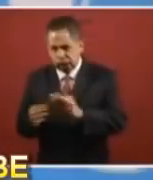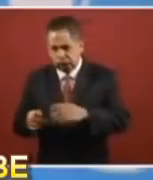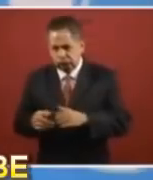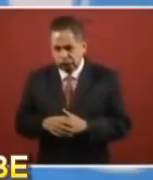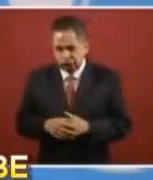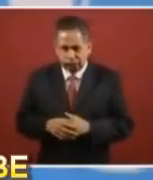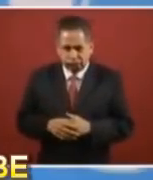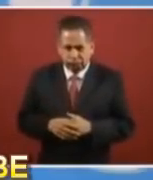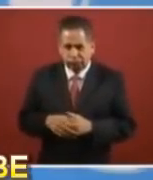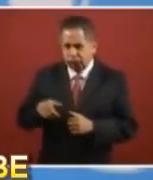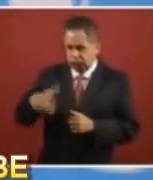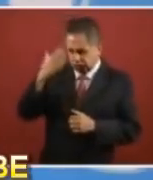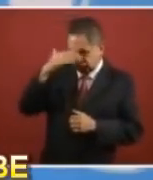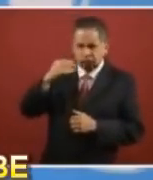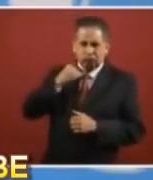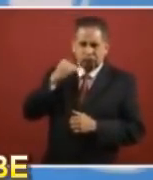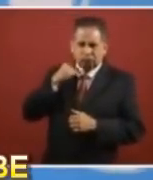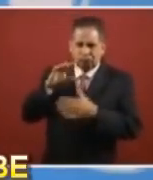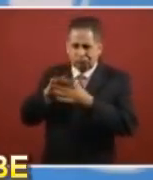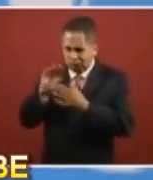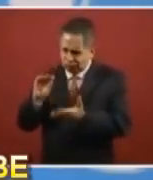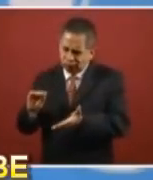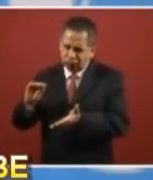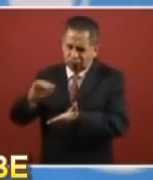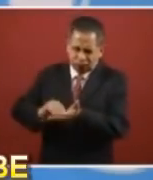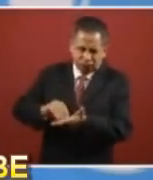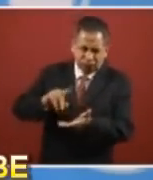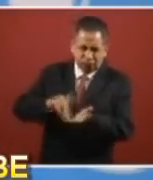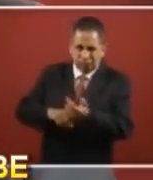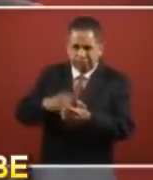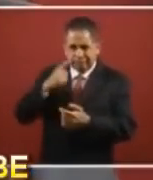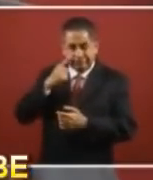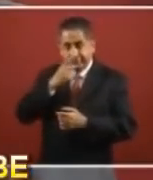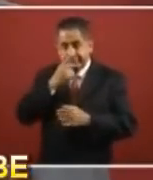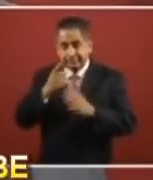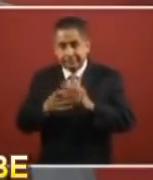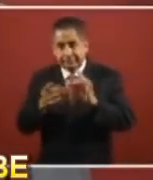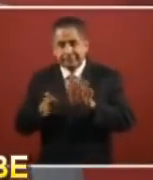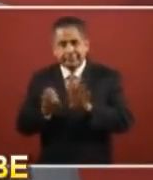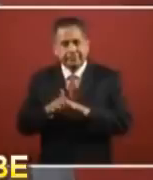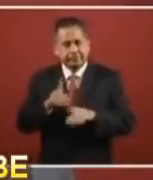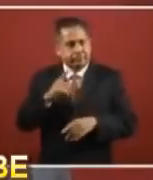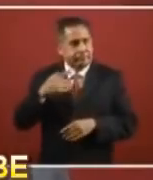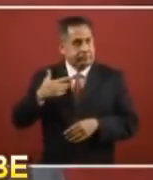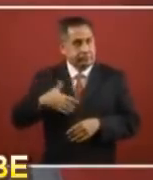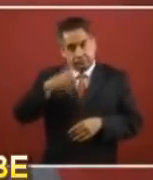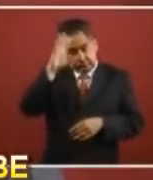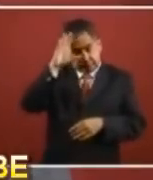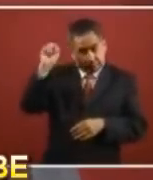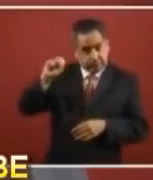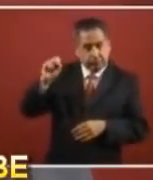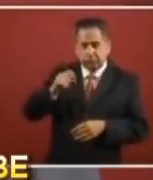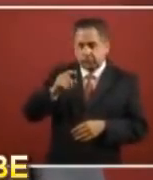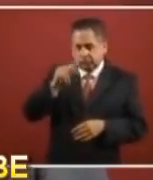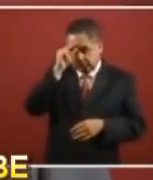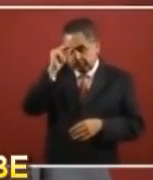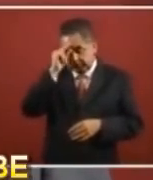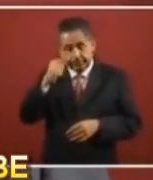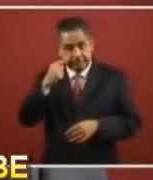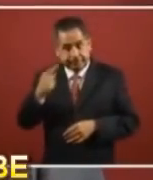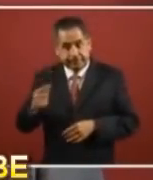que es un hombre de letras, ponga ahí, fíjense la sencillez y la profundidad,